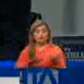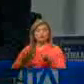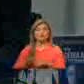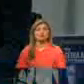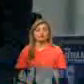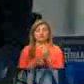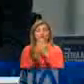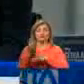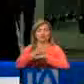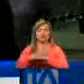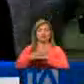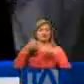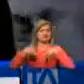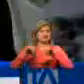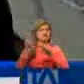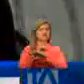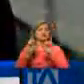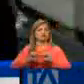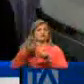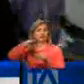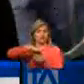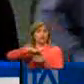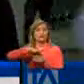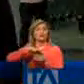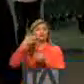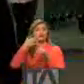La cédula anterior se mantiene vigente. Recuerde que para las votaciones del 7 de febrero, usted incluso...